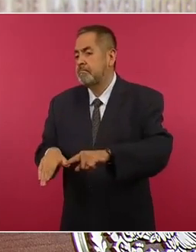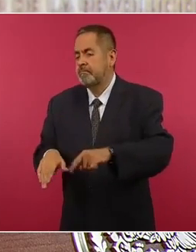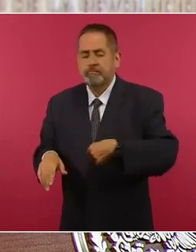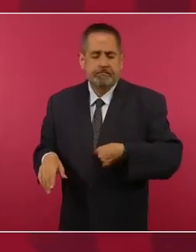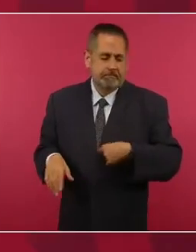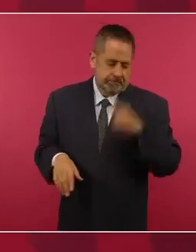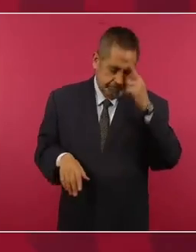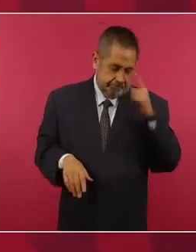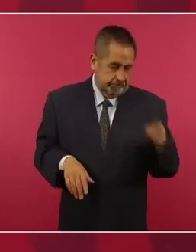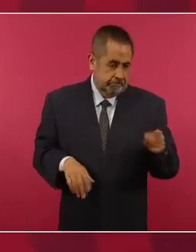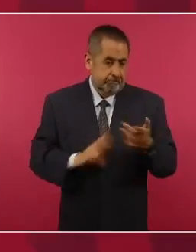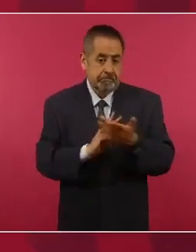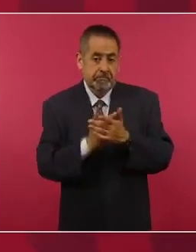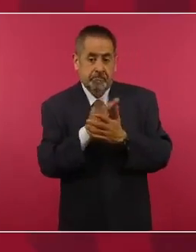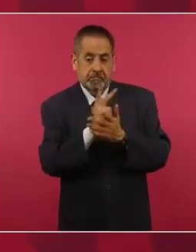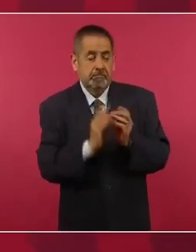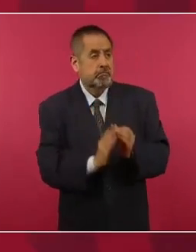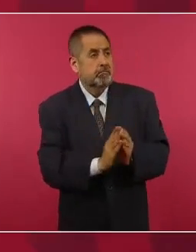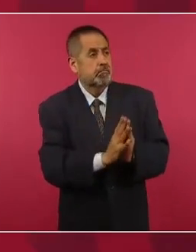y ahí va a crecer,